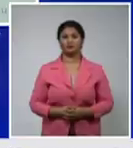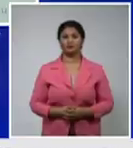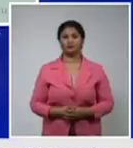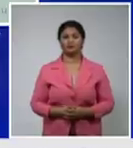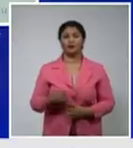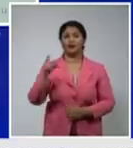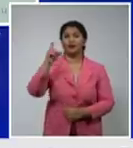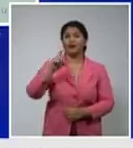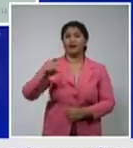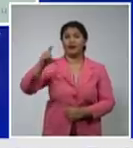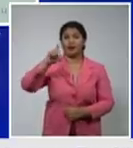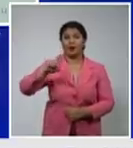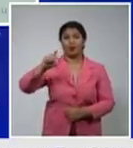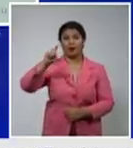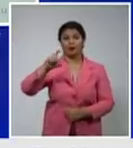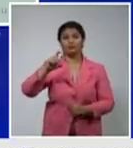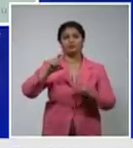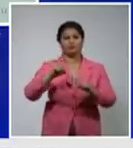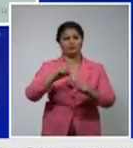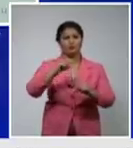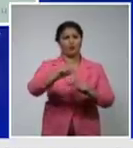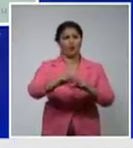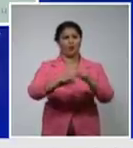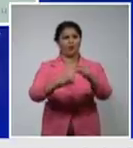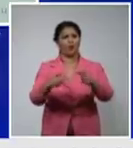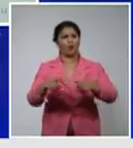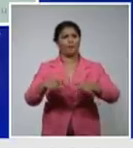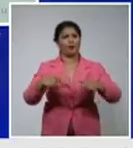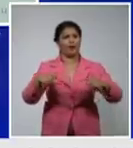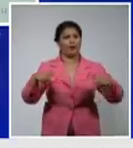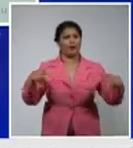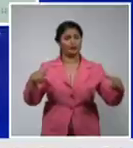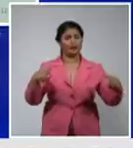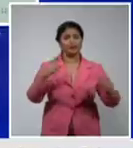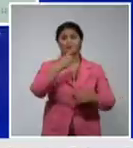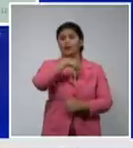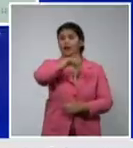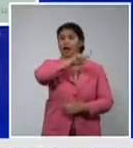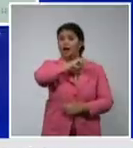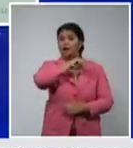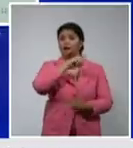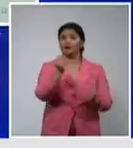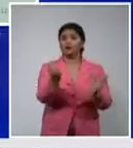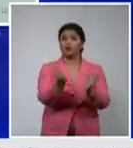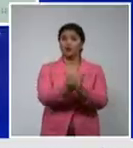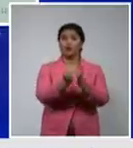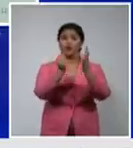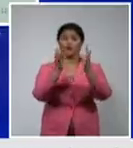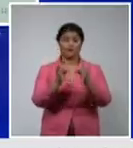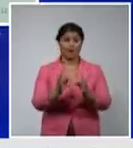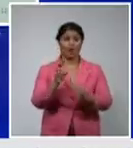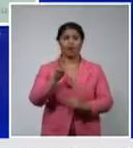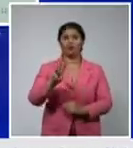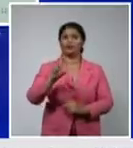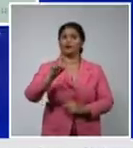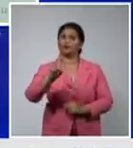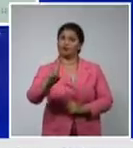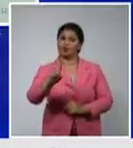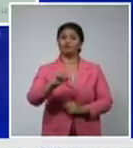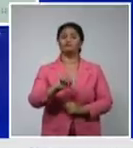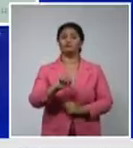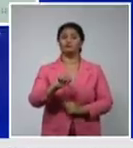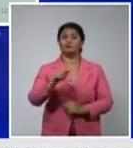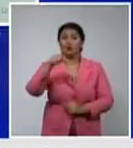venido teniendo un incremento, ayer confirma 31 casos autóctonos, pudiéramos decir que 14 menos